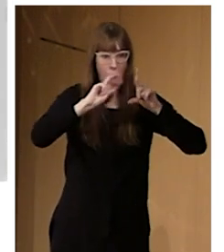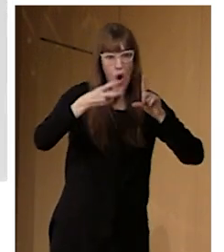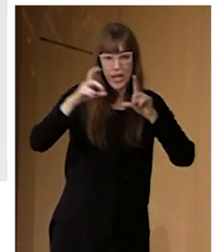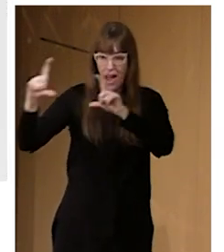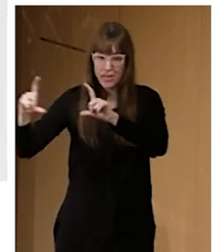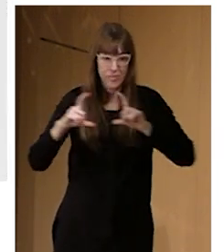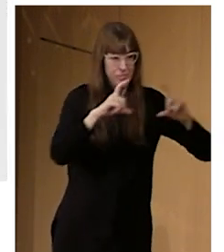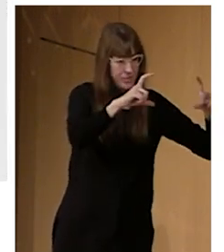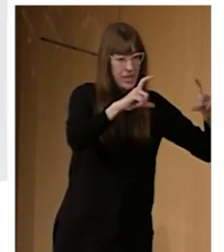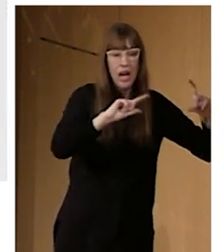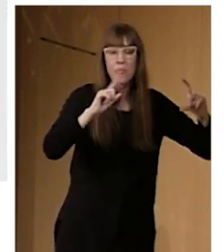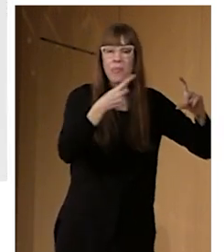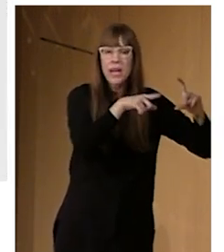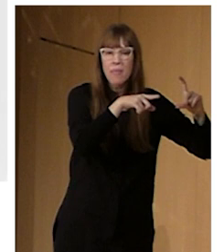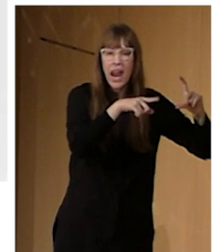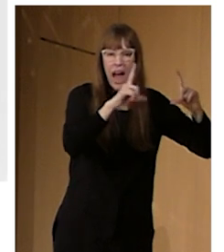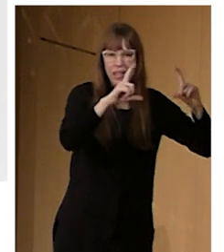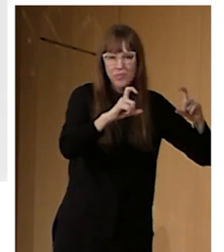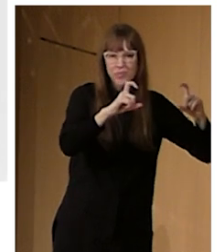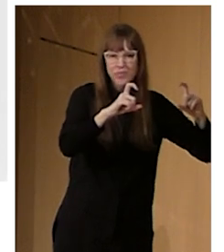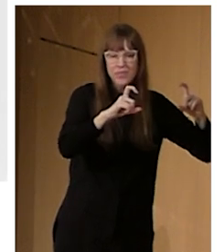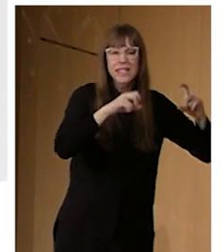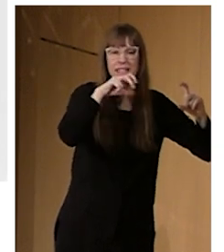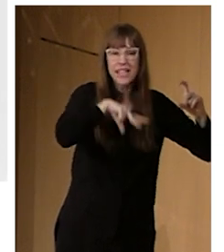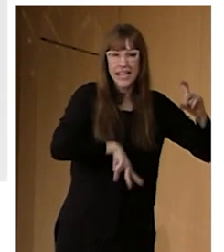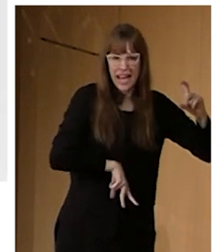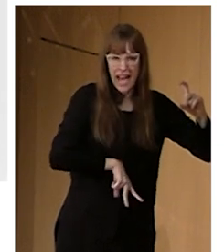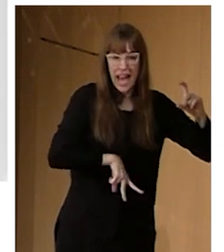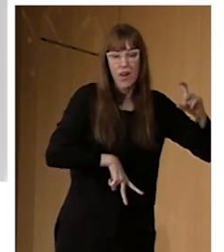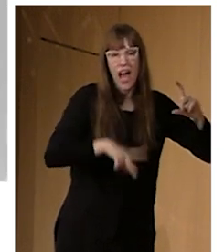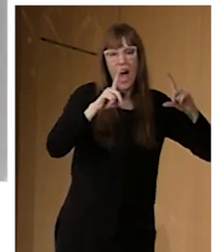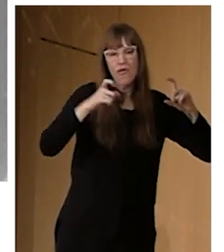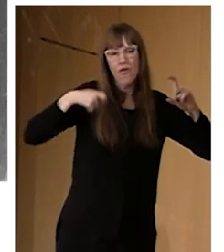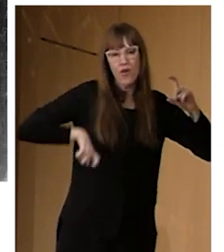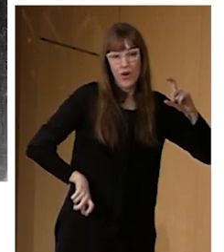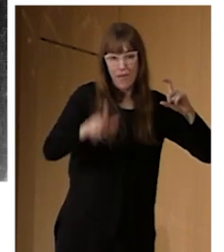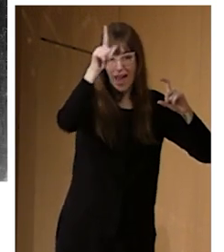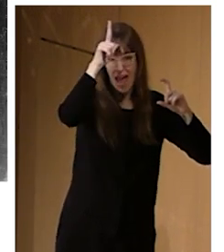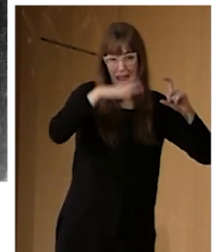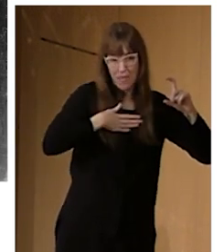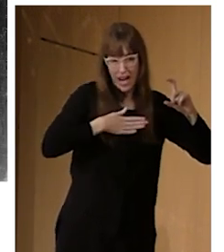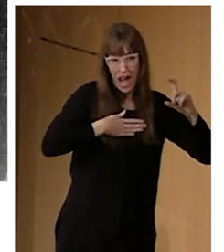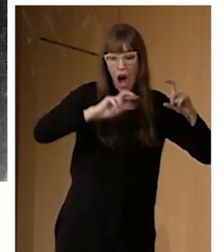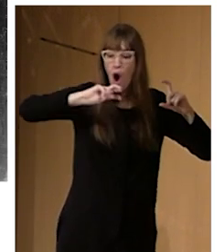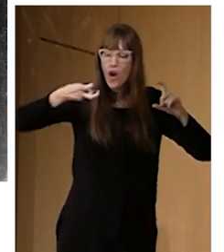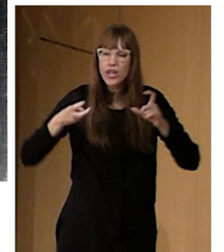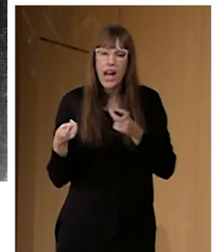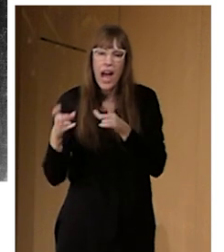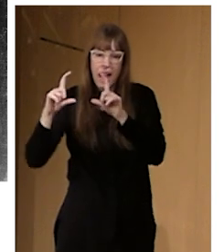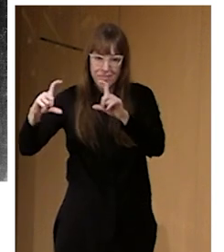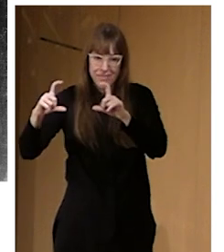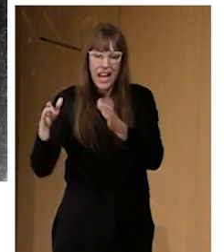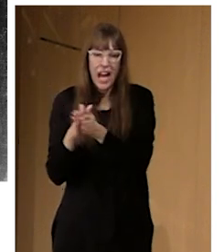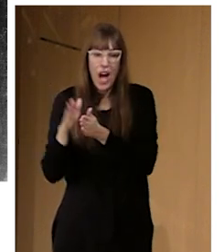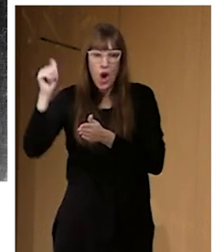la primera de ellas la hizo una fotoperiodista alemana conocida como aro la otra es de su compañero un fotógrafo de